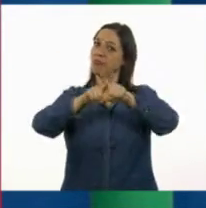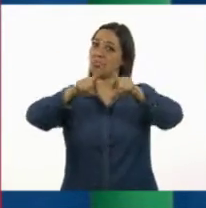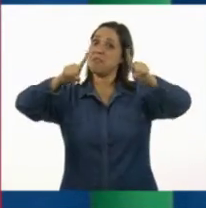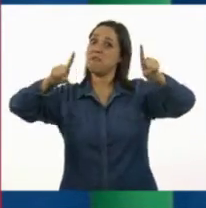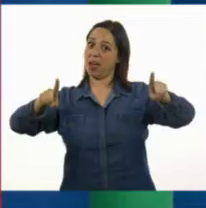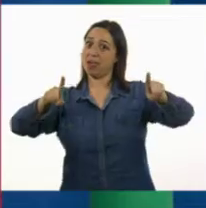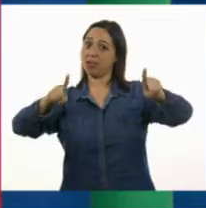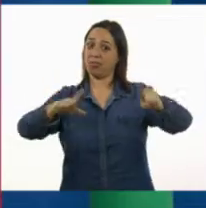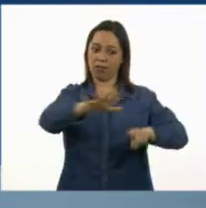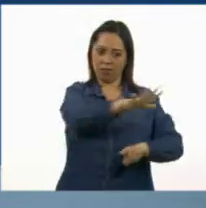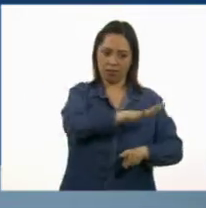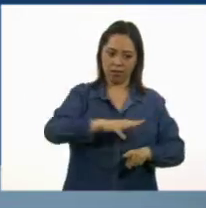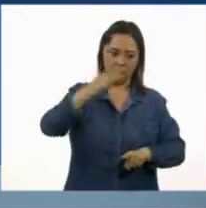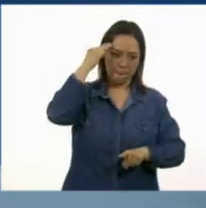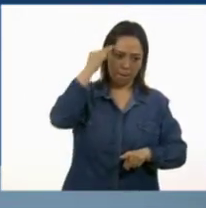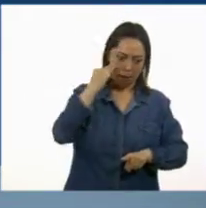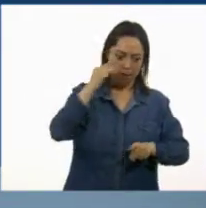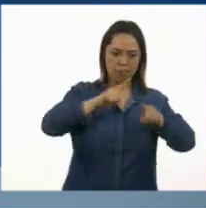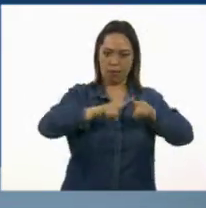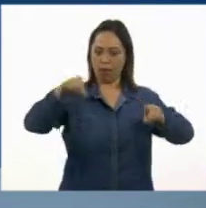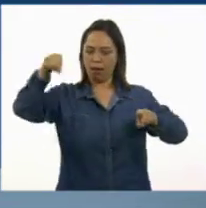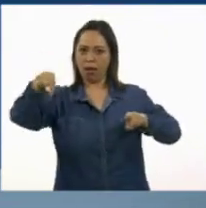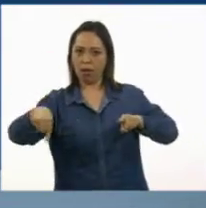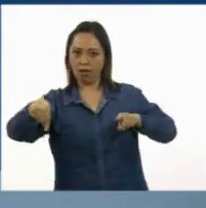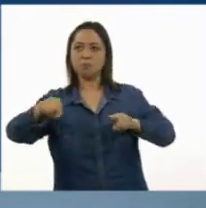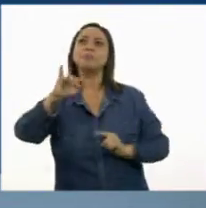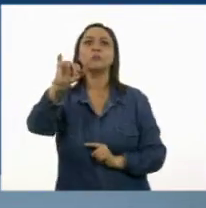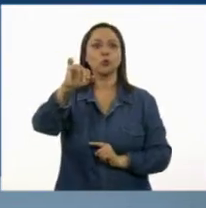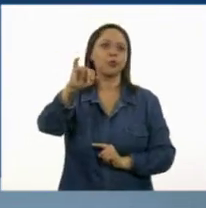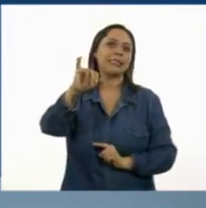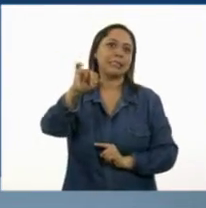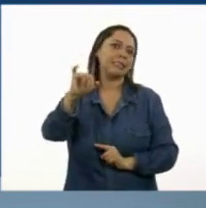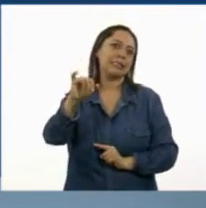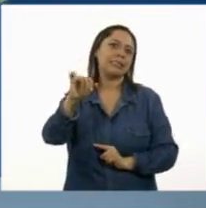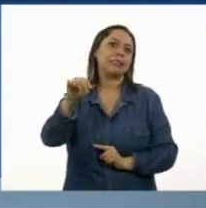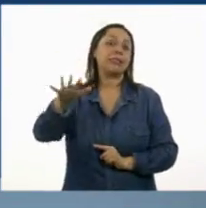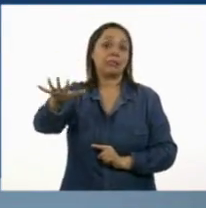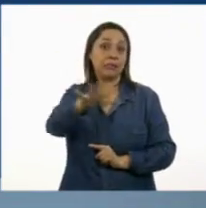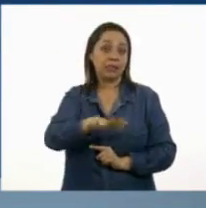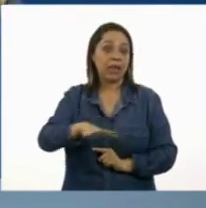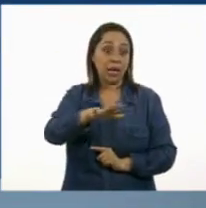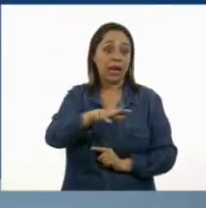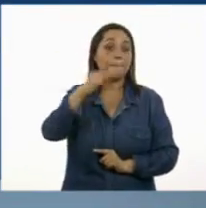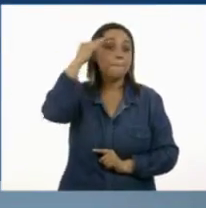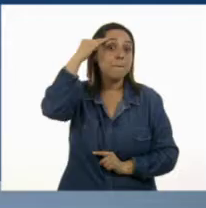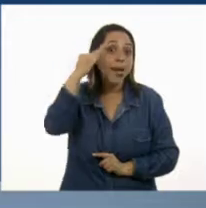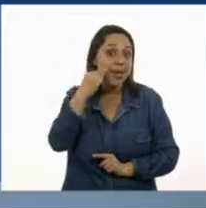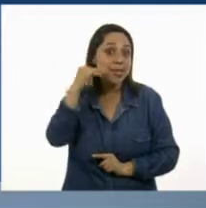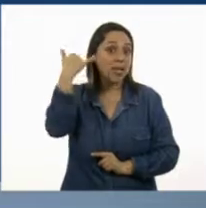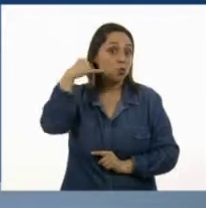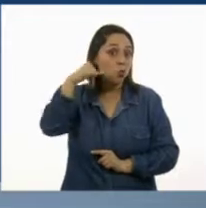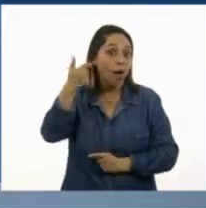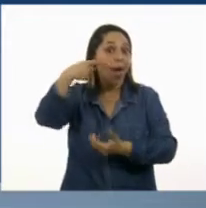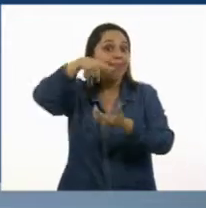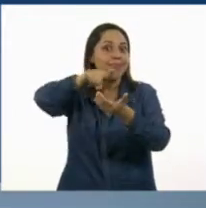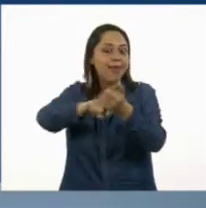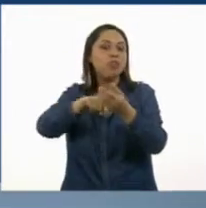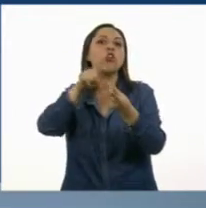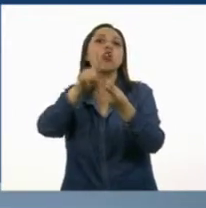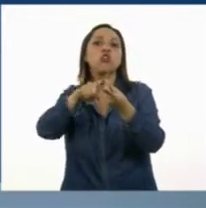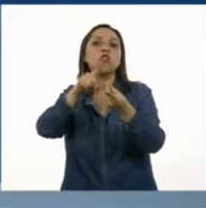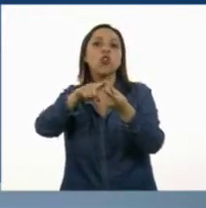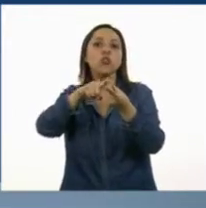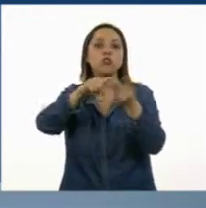Yucatán. Pues sí, debe ser, porque Mérida, en Yucatán, se encuentra al sur